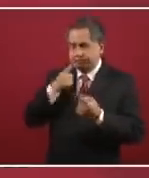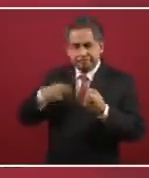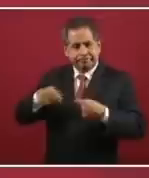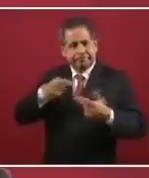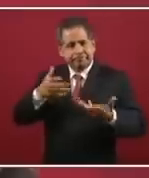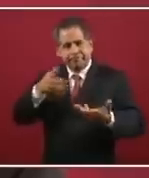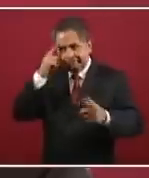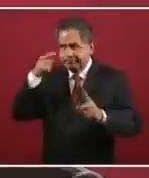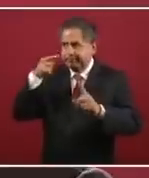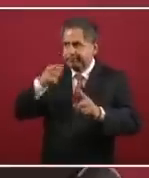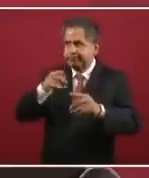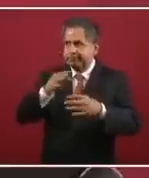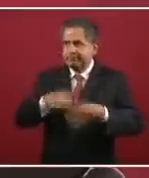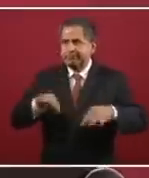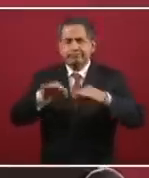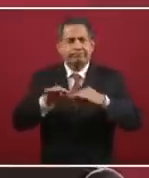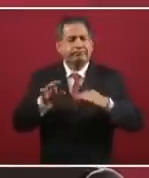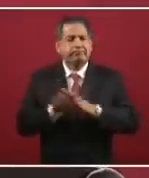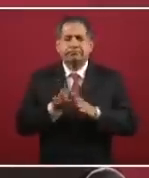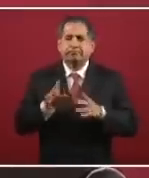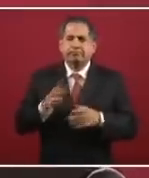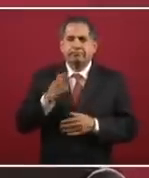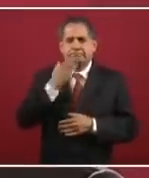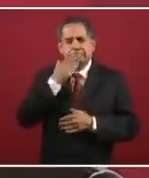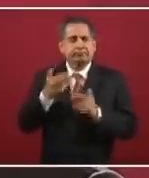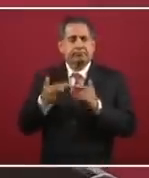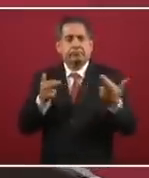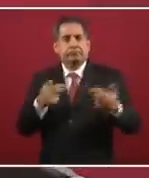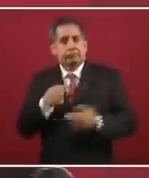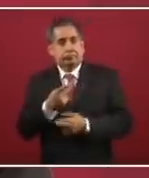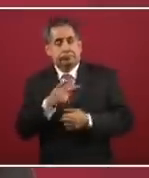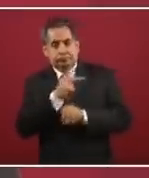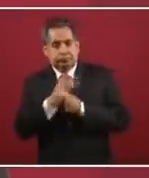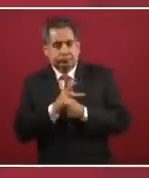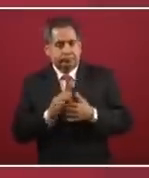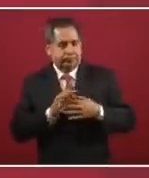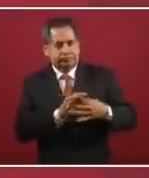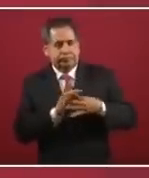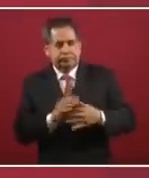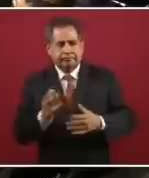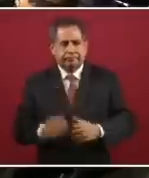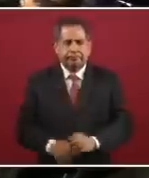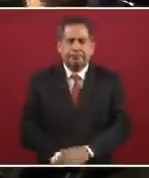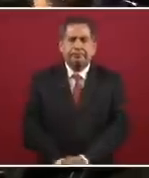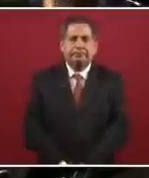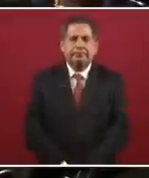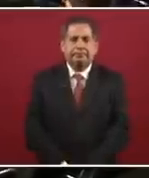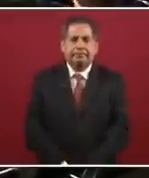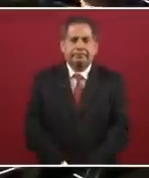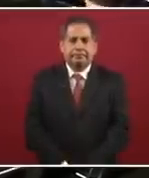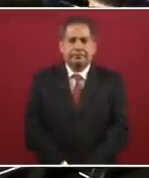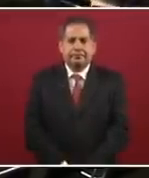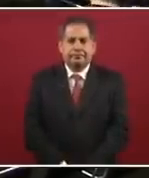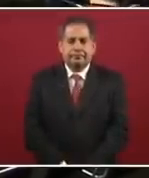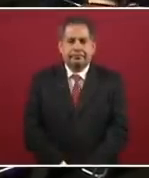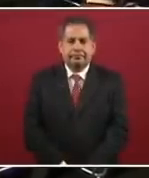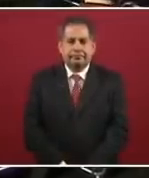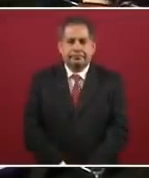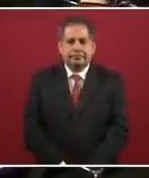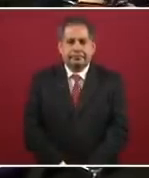tema cada vez más importante en la relación entre ambos países. Gracias. Allá, por favor.